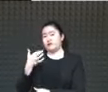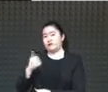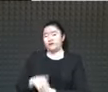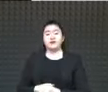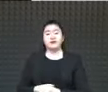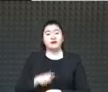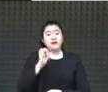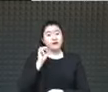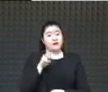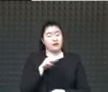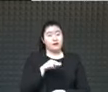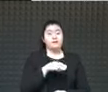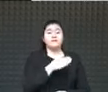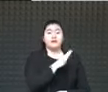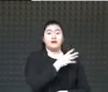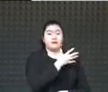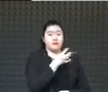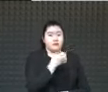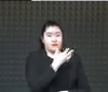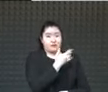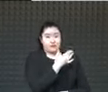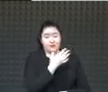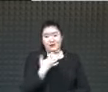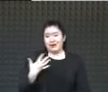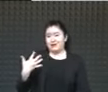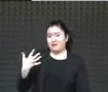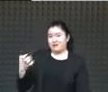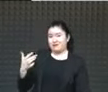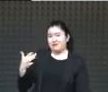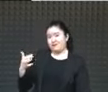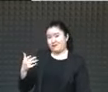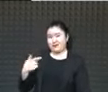más 550 pesos. El 15 de agosto